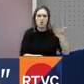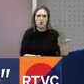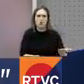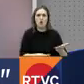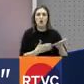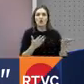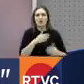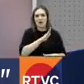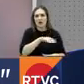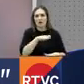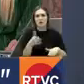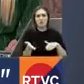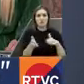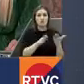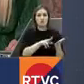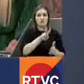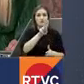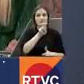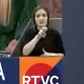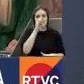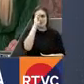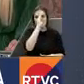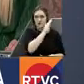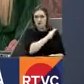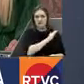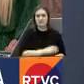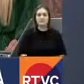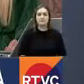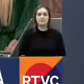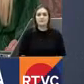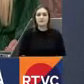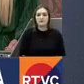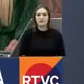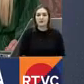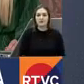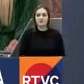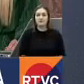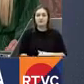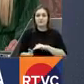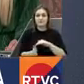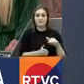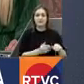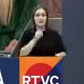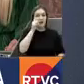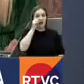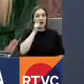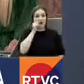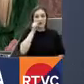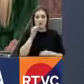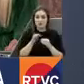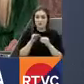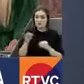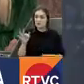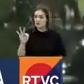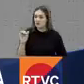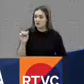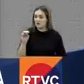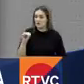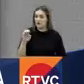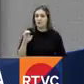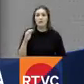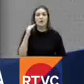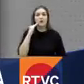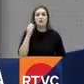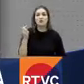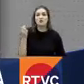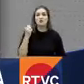7 militares muertos. El ELN se atribuyó la masacre en Tame, Arauca, ocurrida el pasado 17 de abril. El